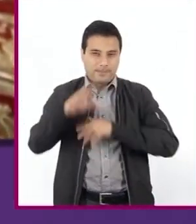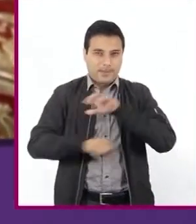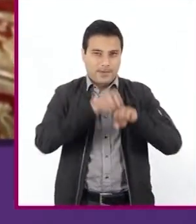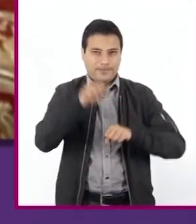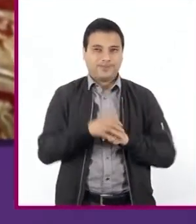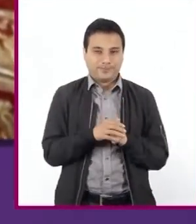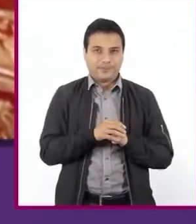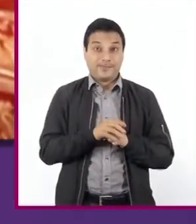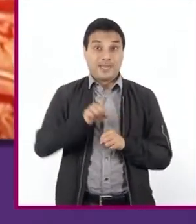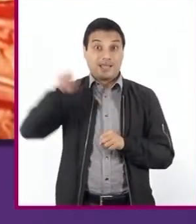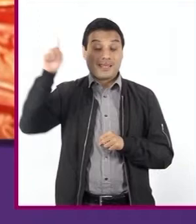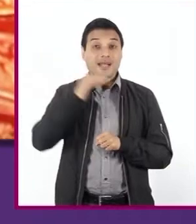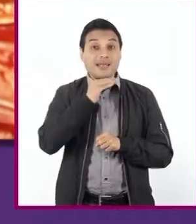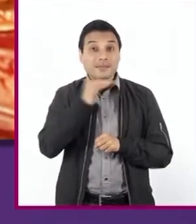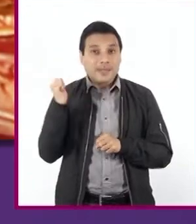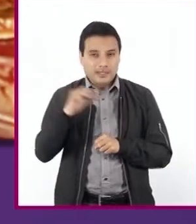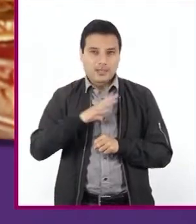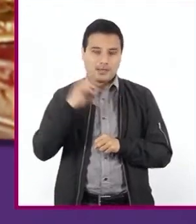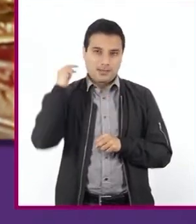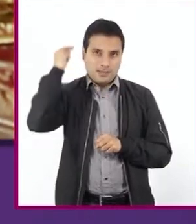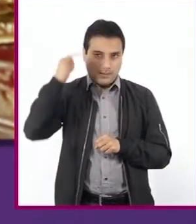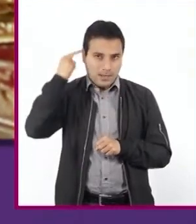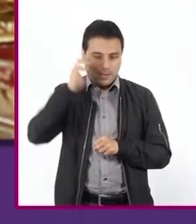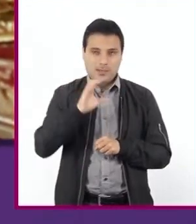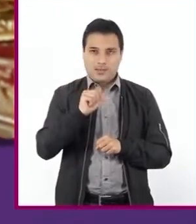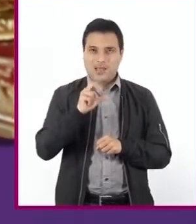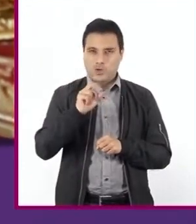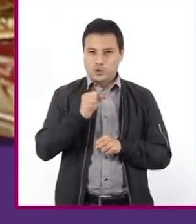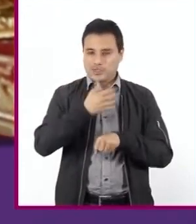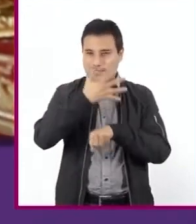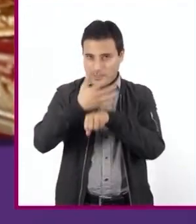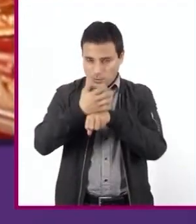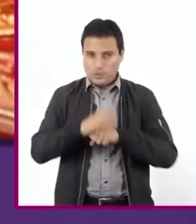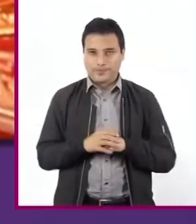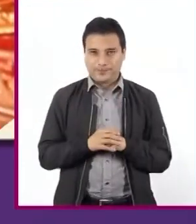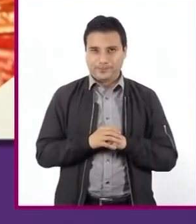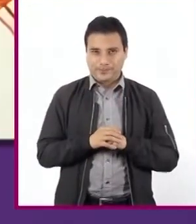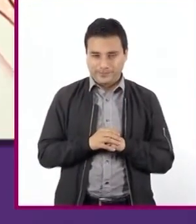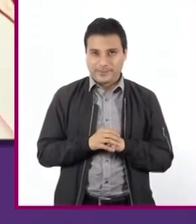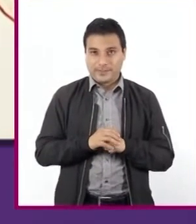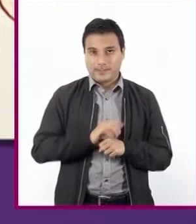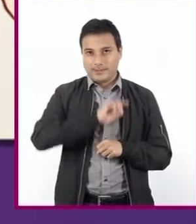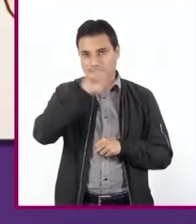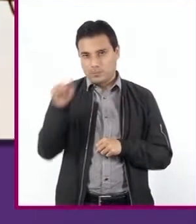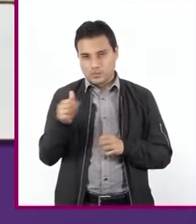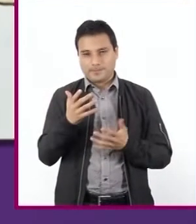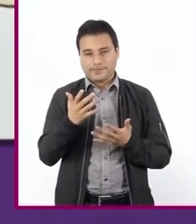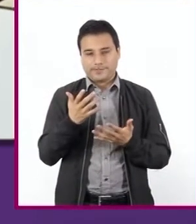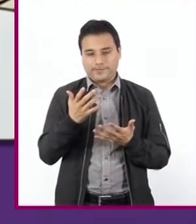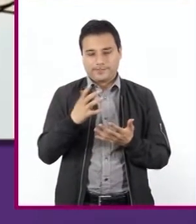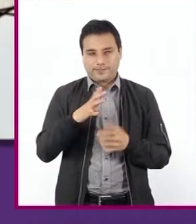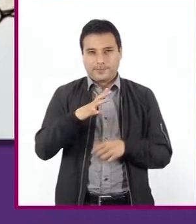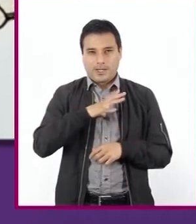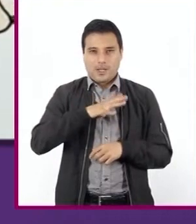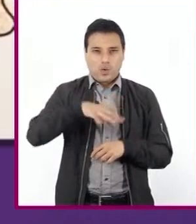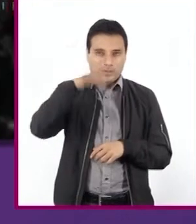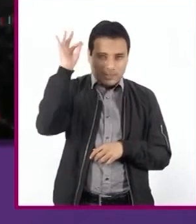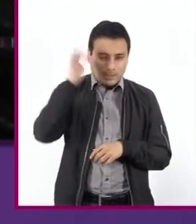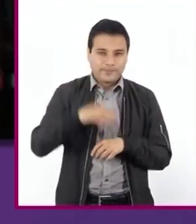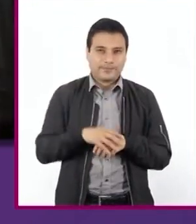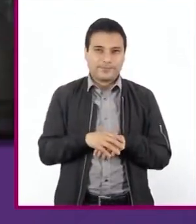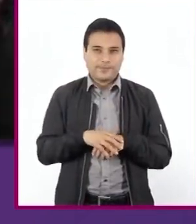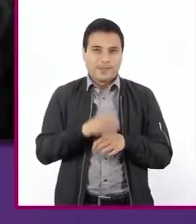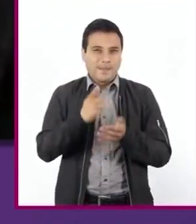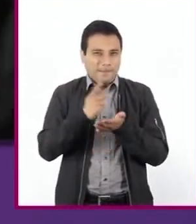Los españoles entran en contacto con otras culturas, con ricos yacimientos, sobre todo argentíferos, más que de oro, que encuentran